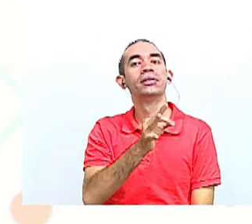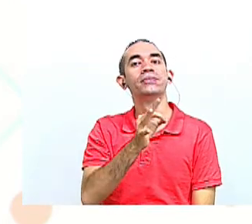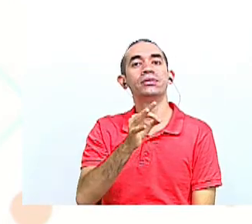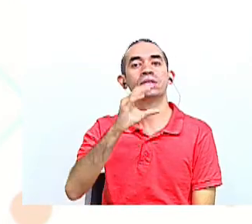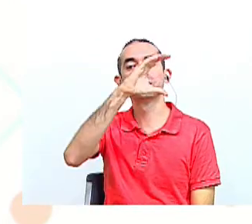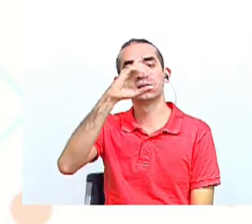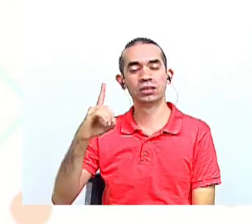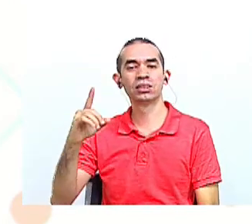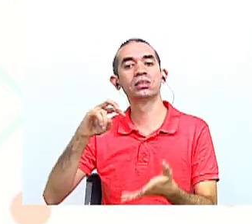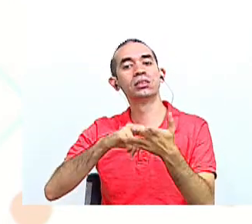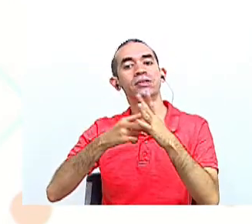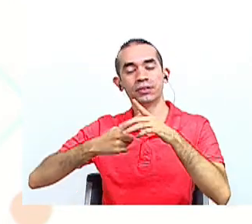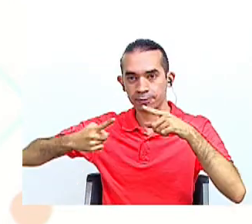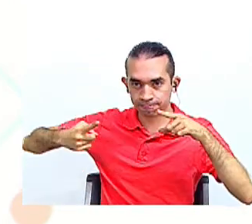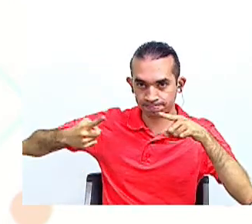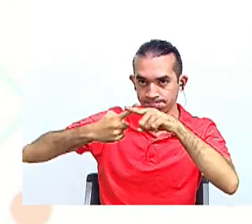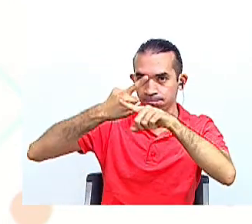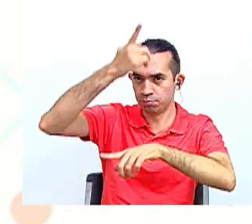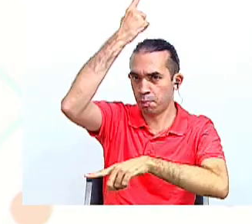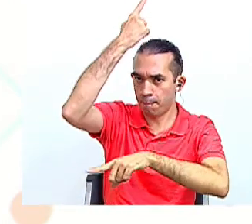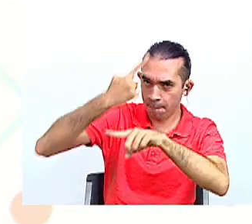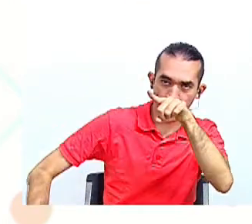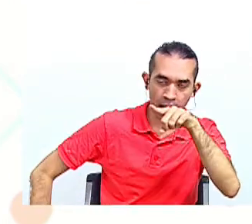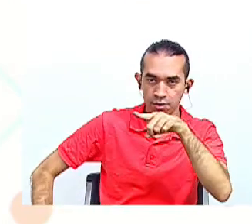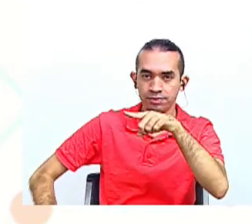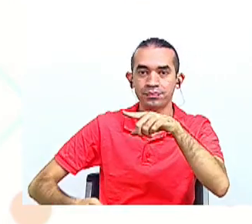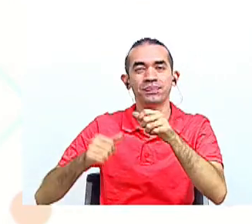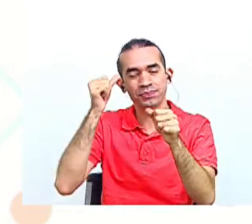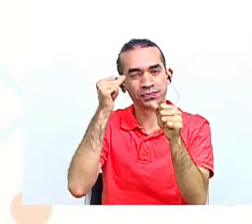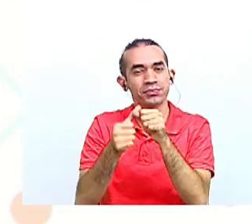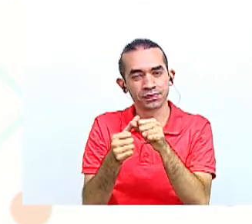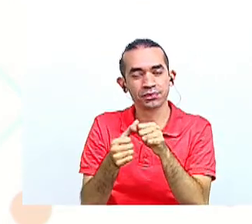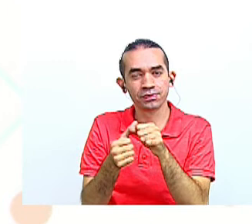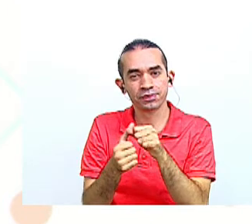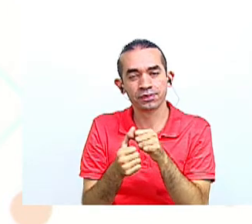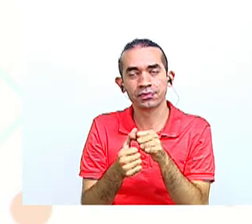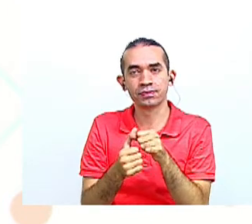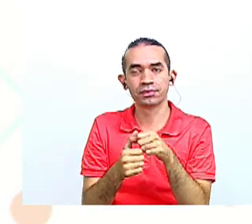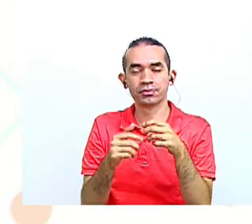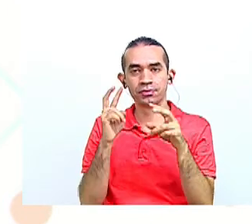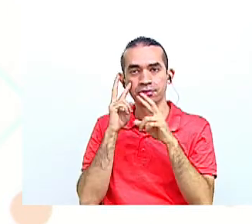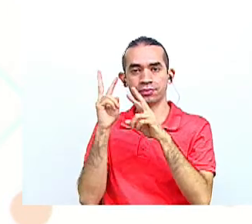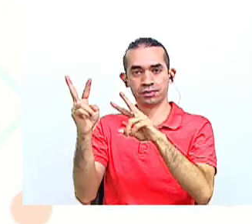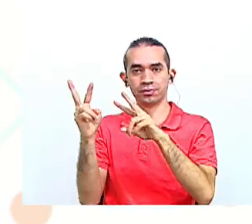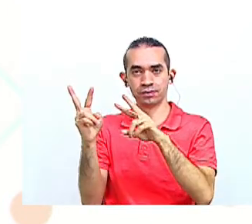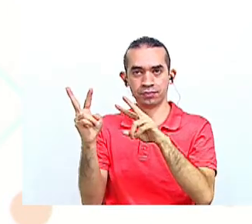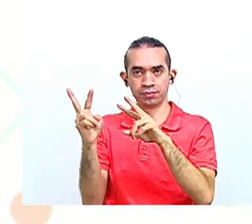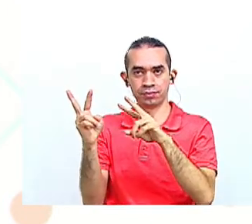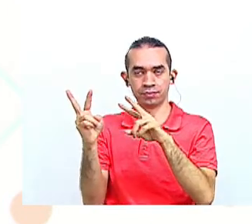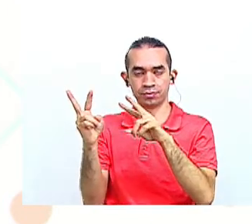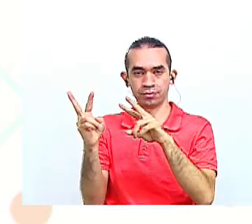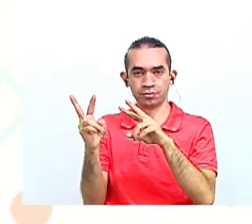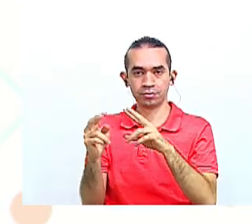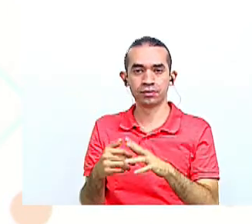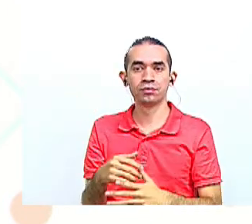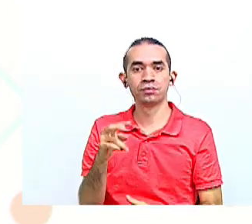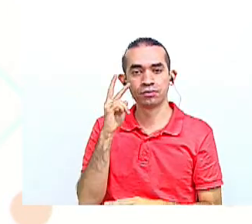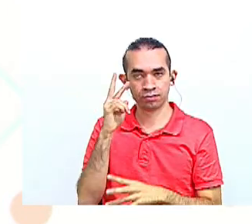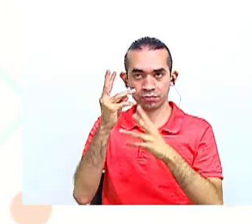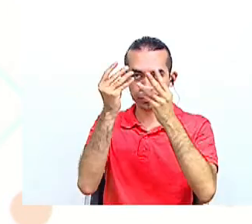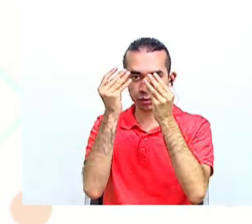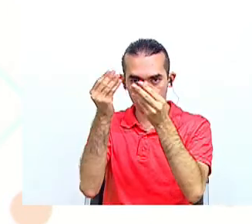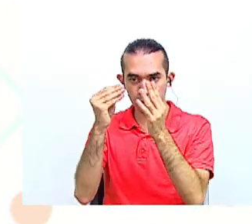sea, que se parten a la mitad. Entonces, si observamos los siguientes datos y